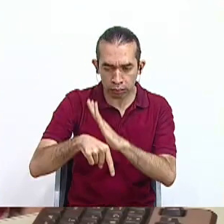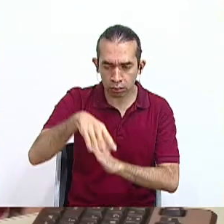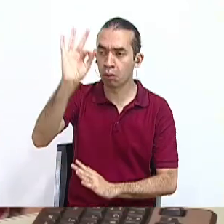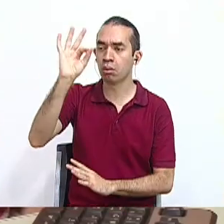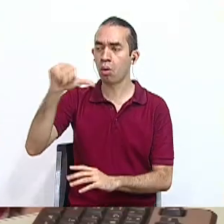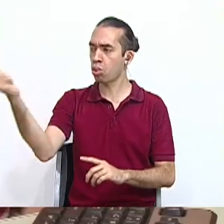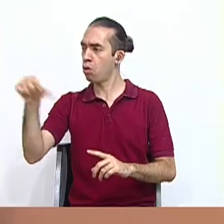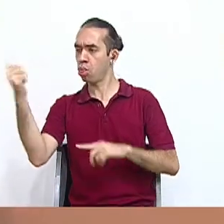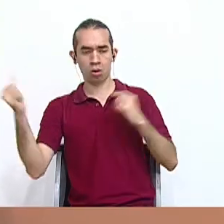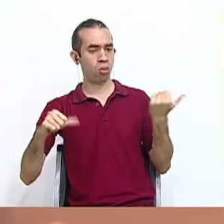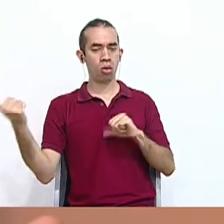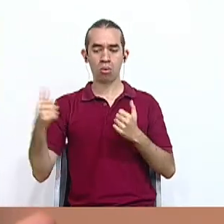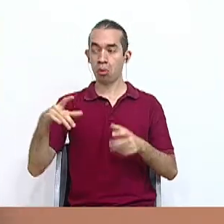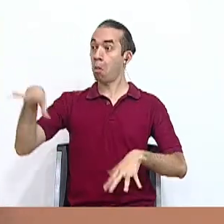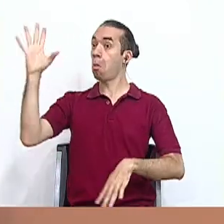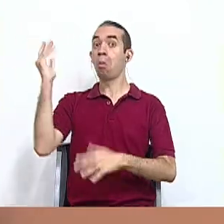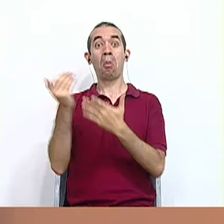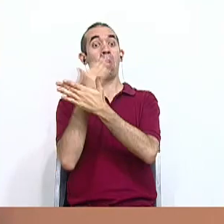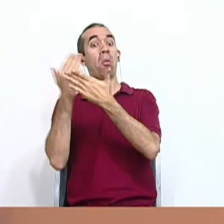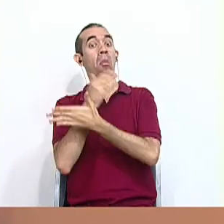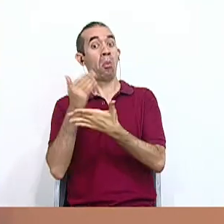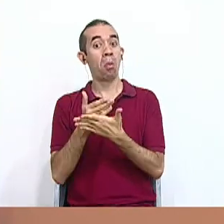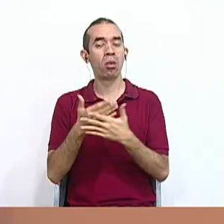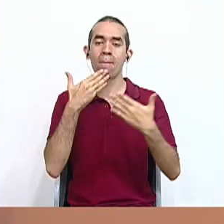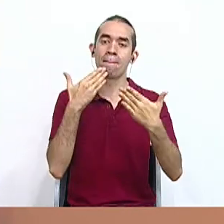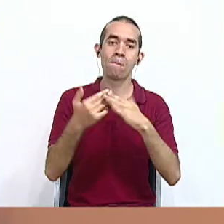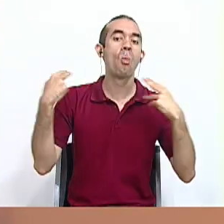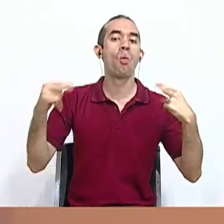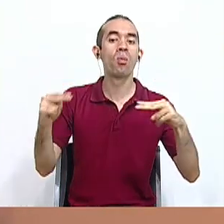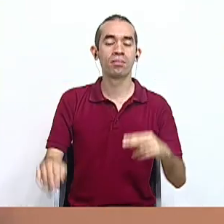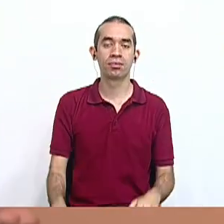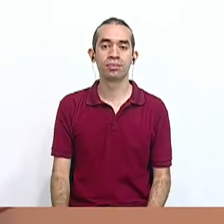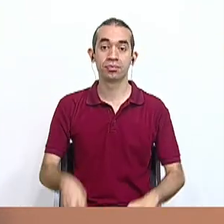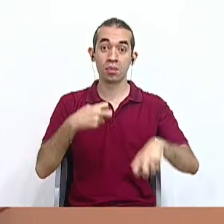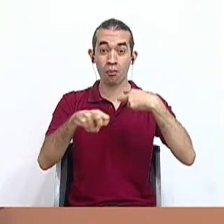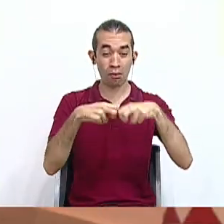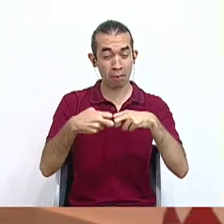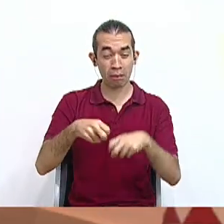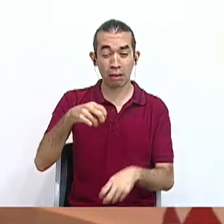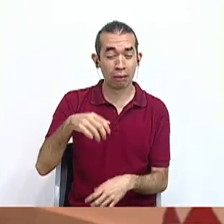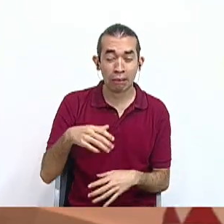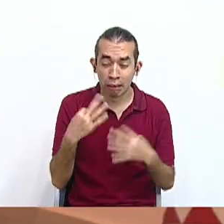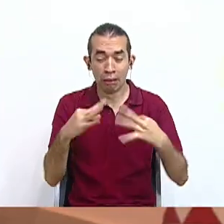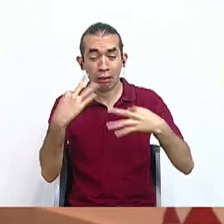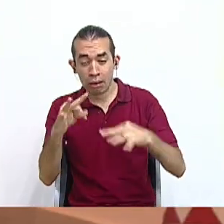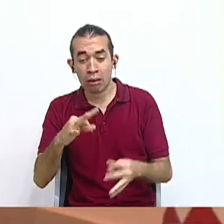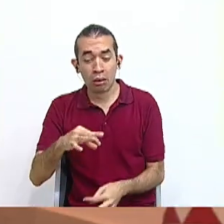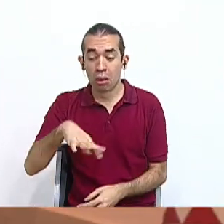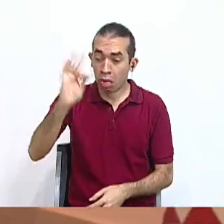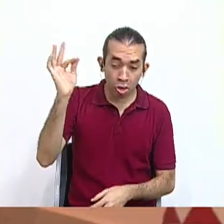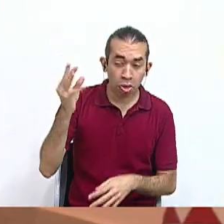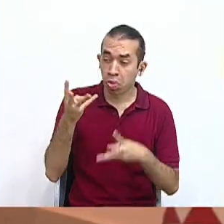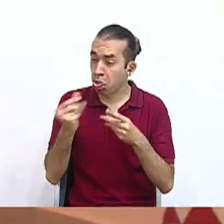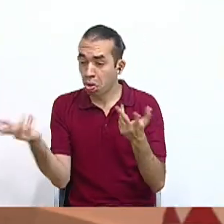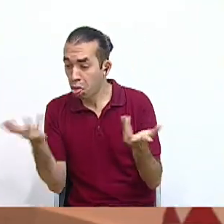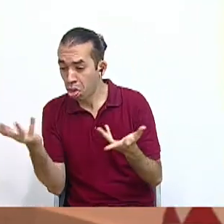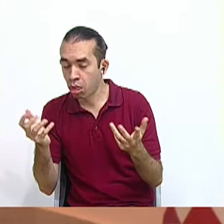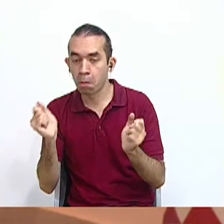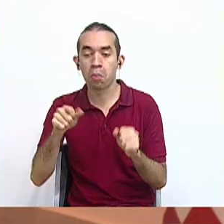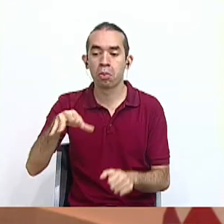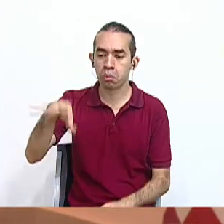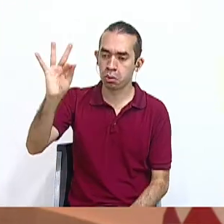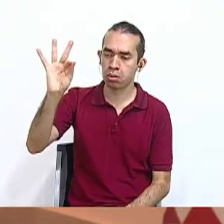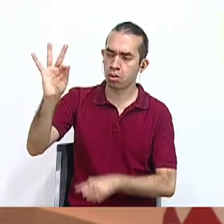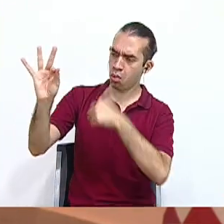noticia. Así es como a veces queremos resolver un problema y no encontramos la solución, debemos pensar que en el camino